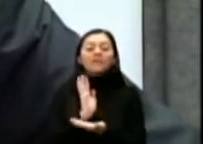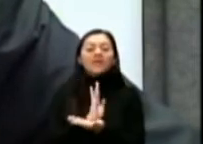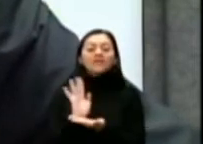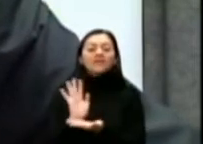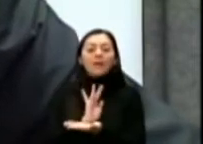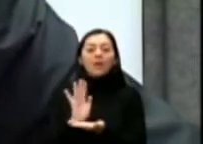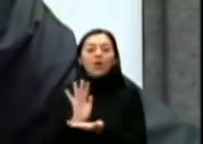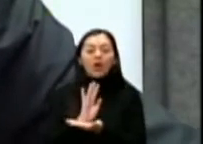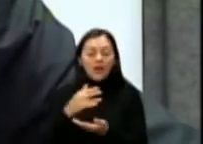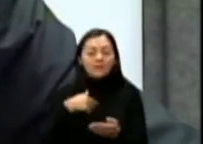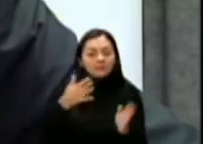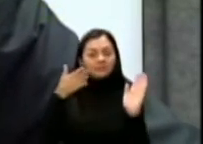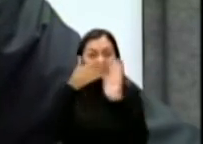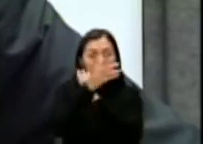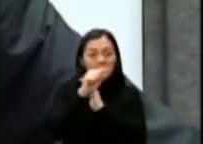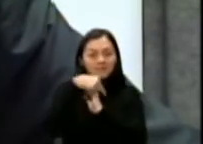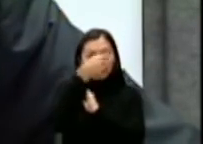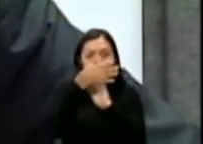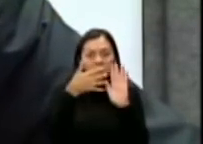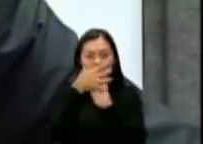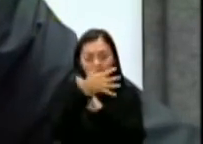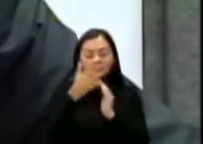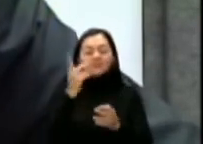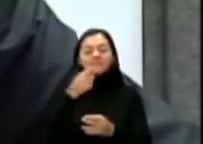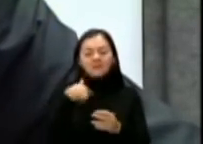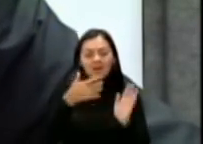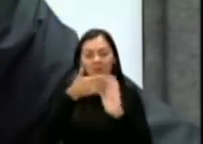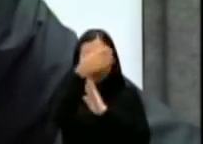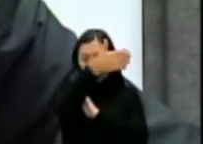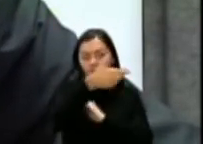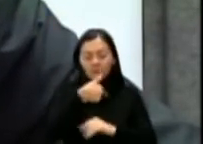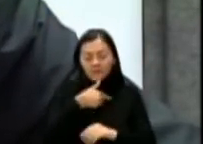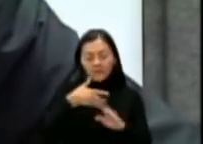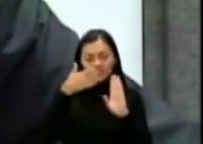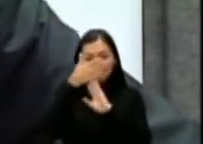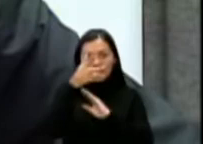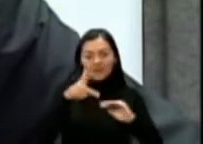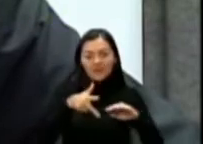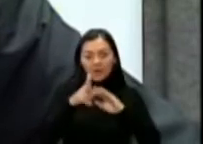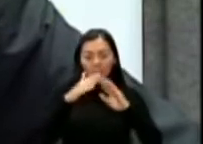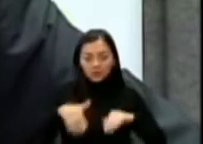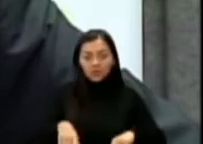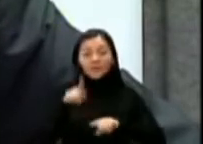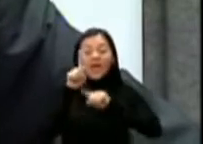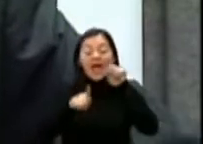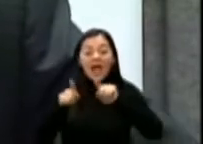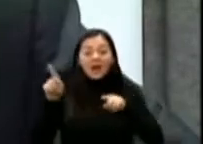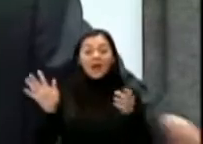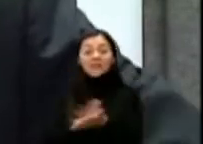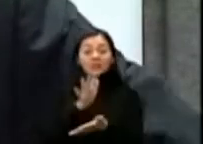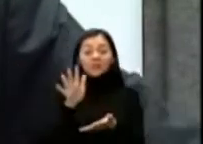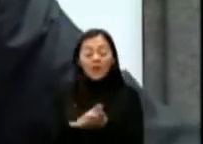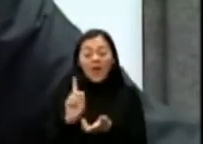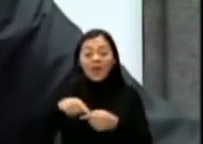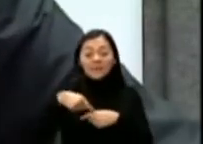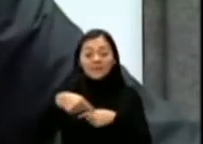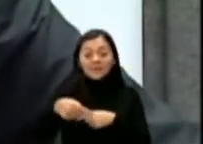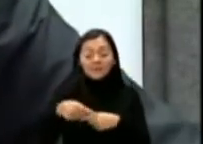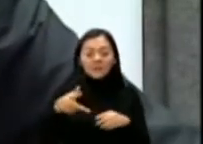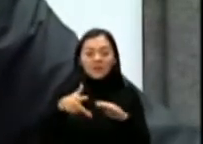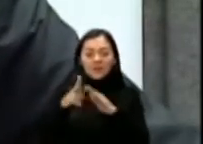zamora chinchipe en generando desarrollo hay unos proyectos que ya están cerca algunas escuelas que están cerca ser inauguradas tenemos que